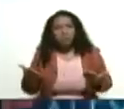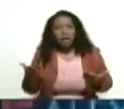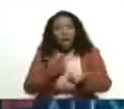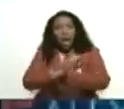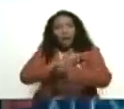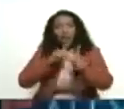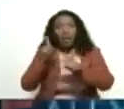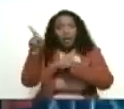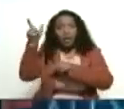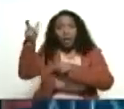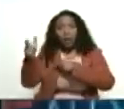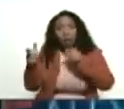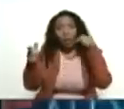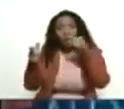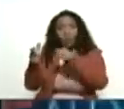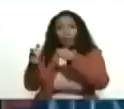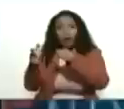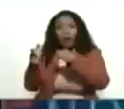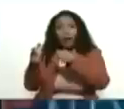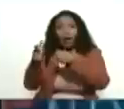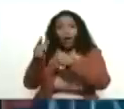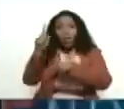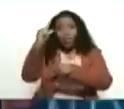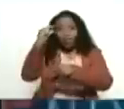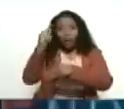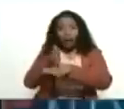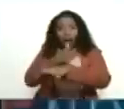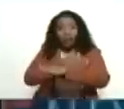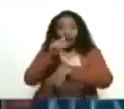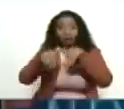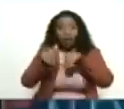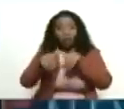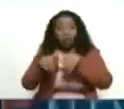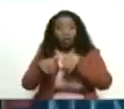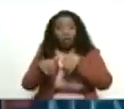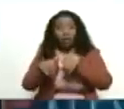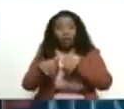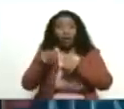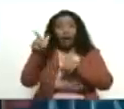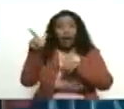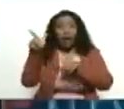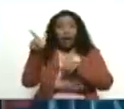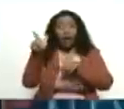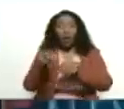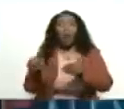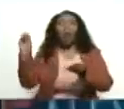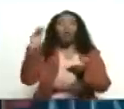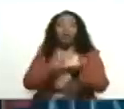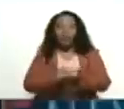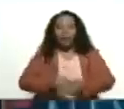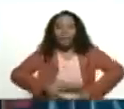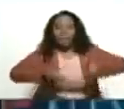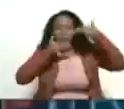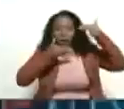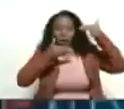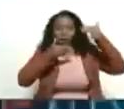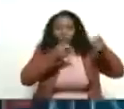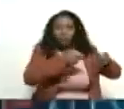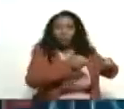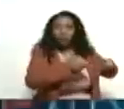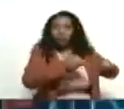Alex, un día antes de esas elecciones, Alex Saab fue nuevamente secuestrado y